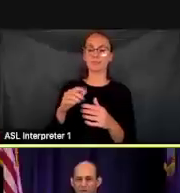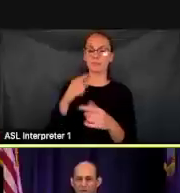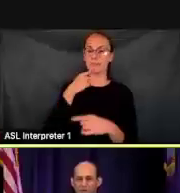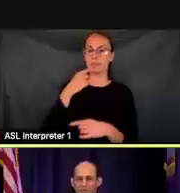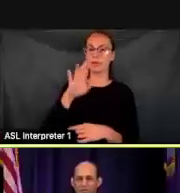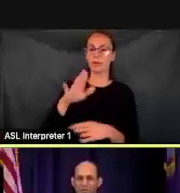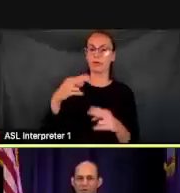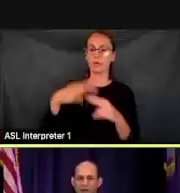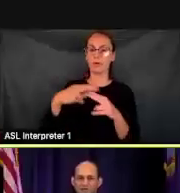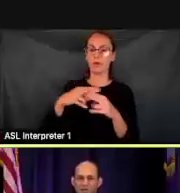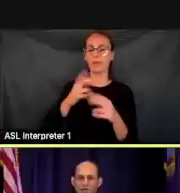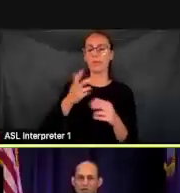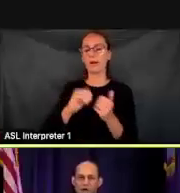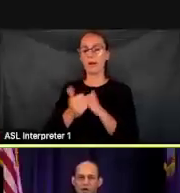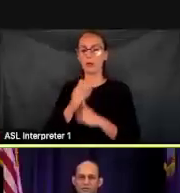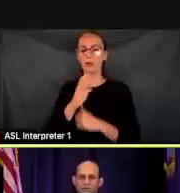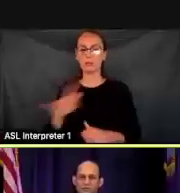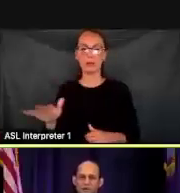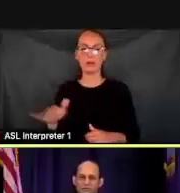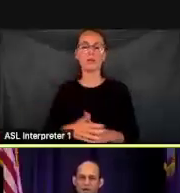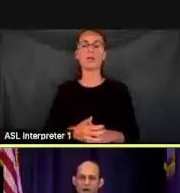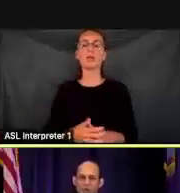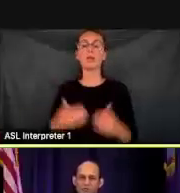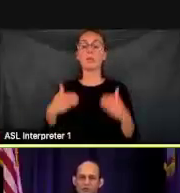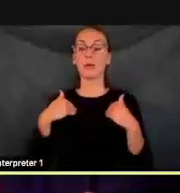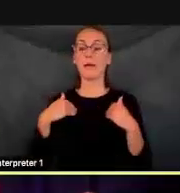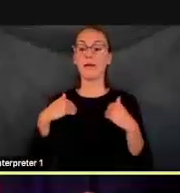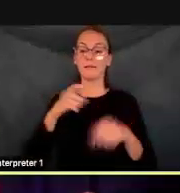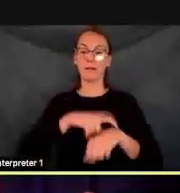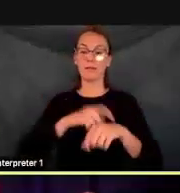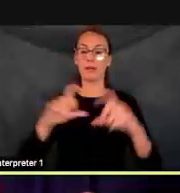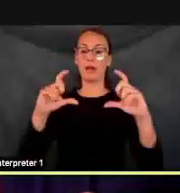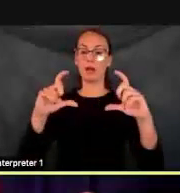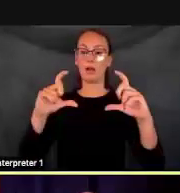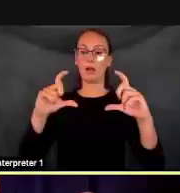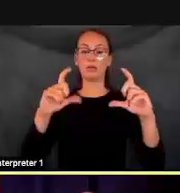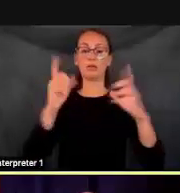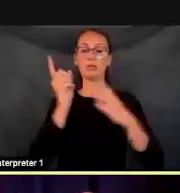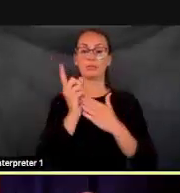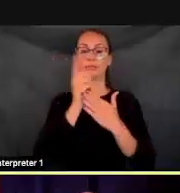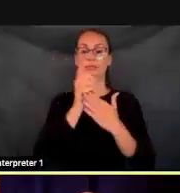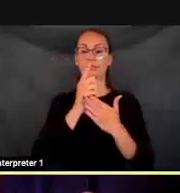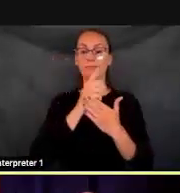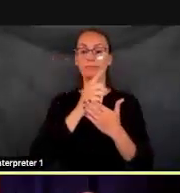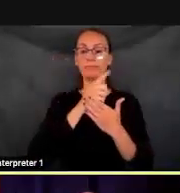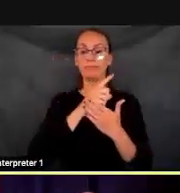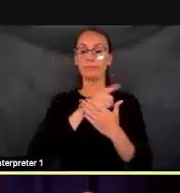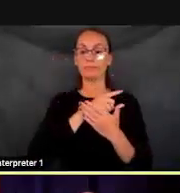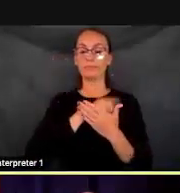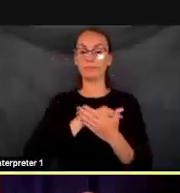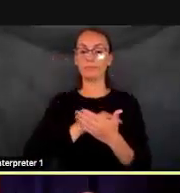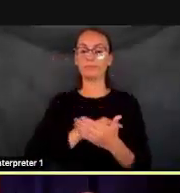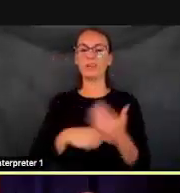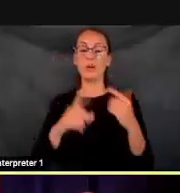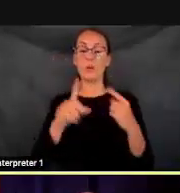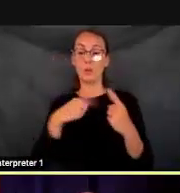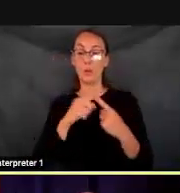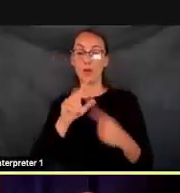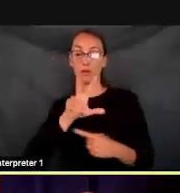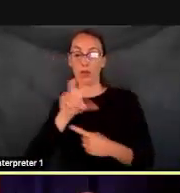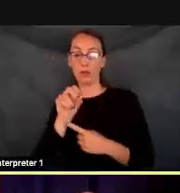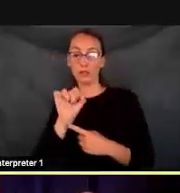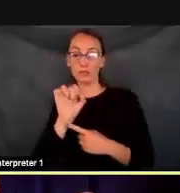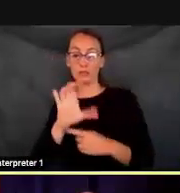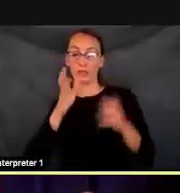se limitarán a 3 minutos. Habrá un reloj de cuenta regresiva en la pantalla y daré un aviso verbal cuando quedan